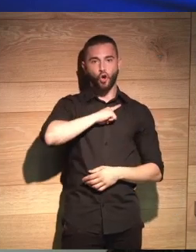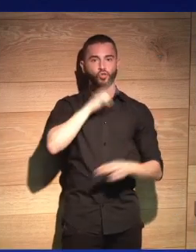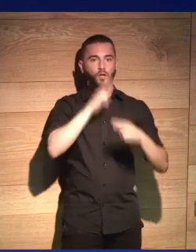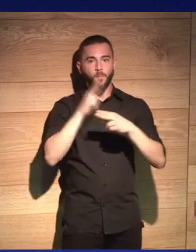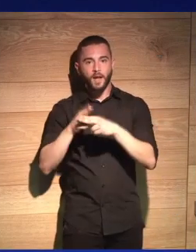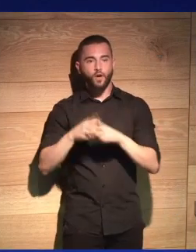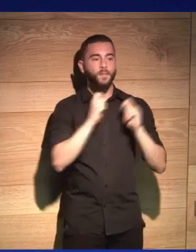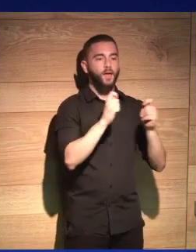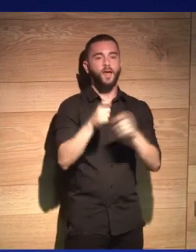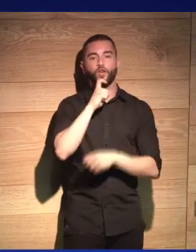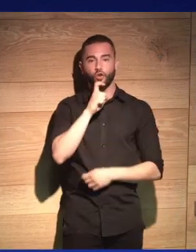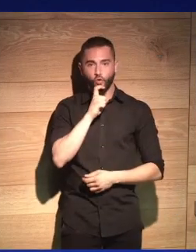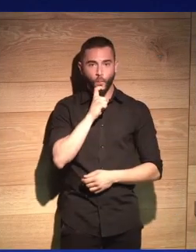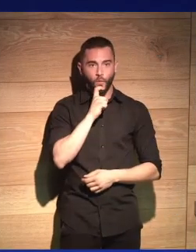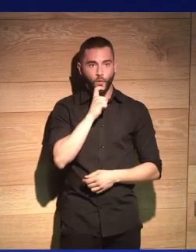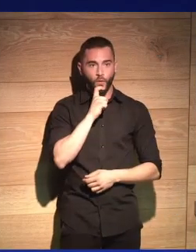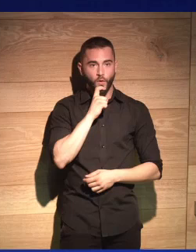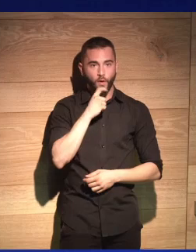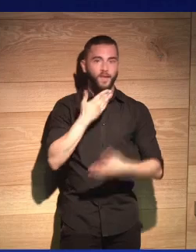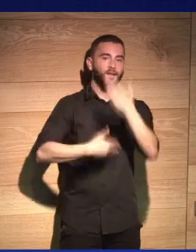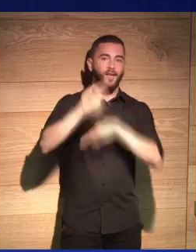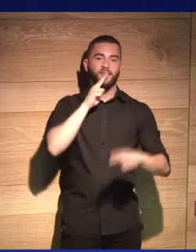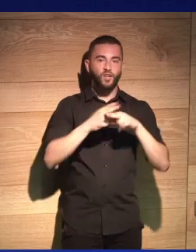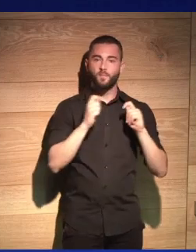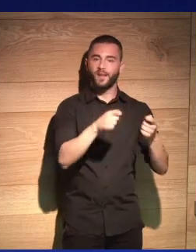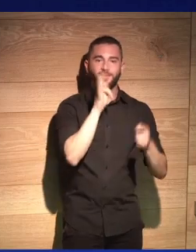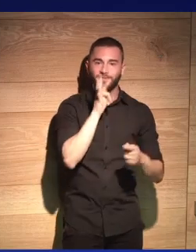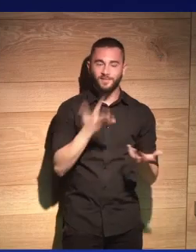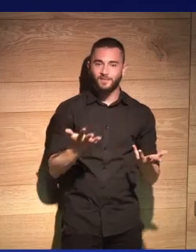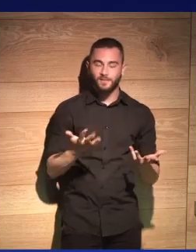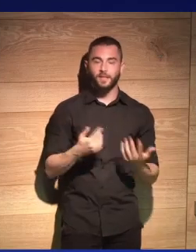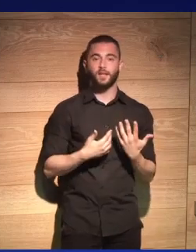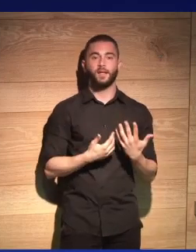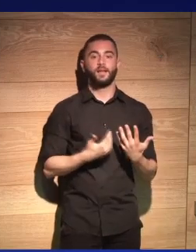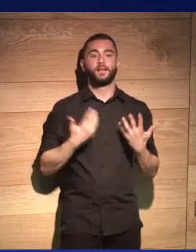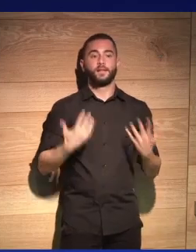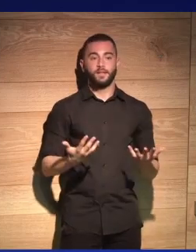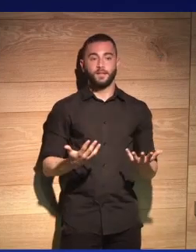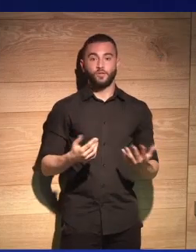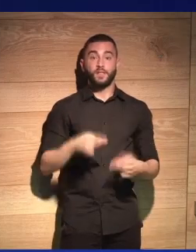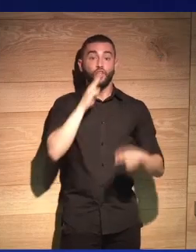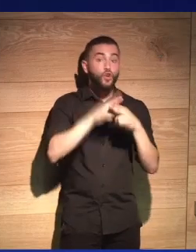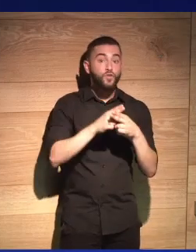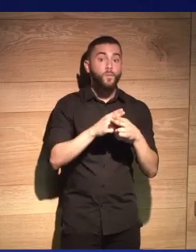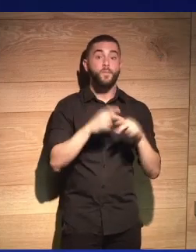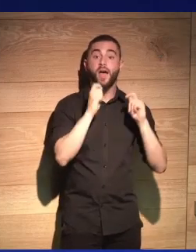que nombramos y lo que se quedó innombrado cuando lo nombramos, ¿no? Y eso también, eso no nombrado, ese silencio,